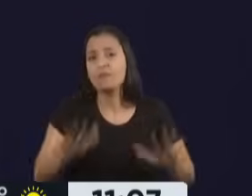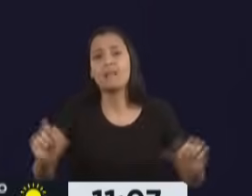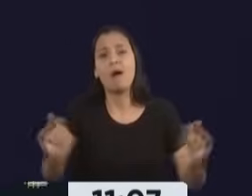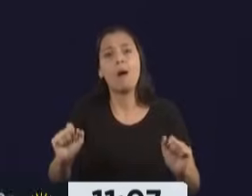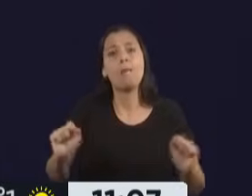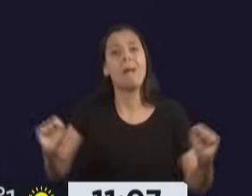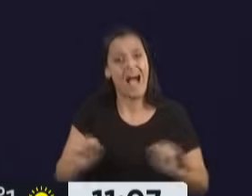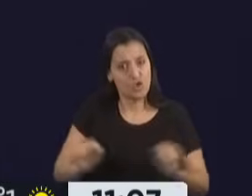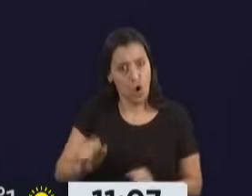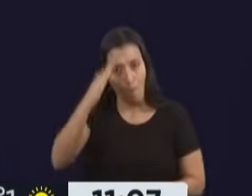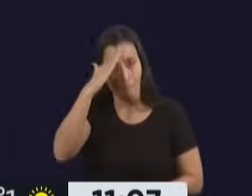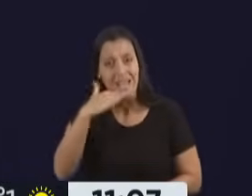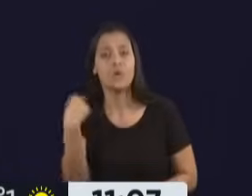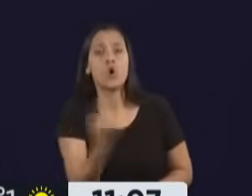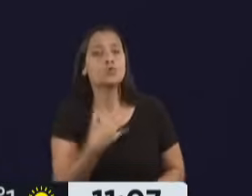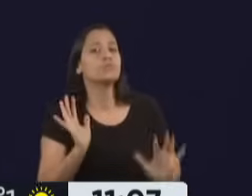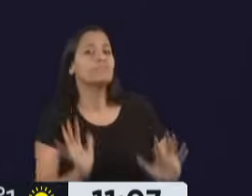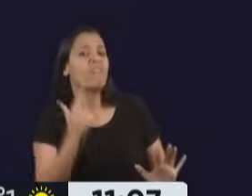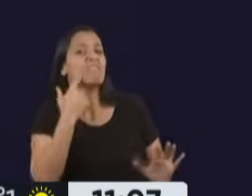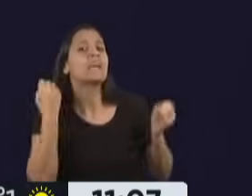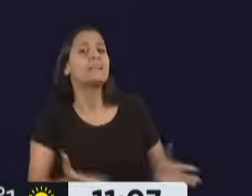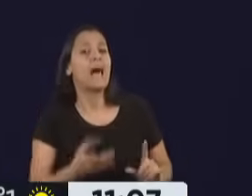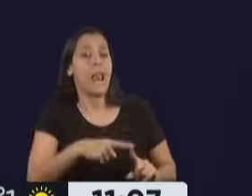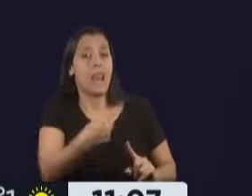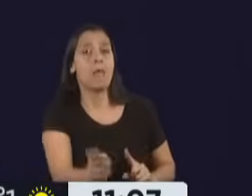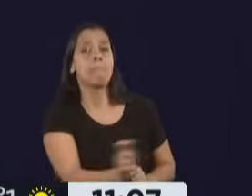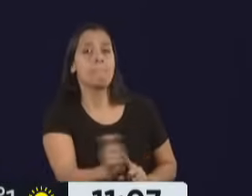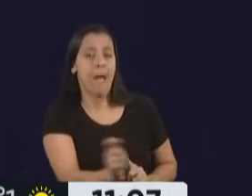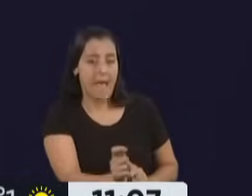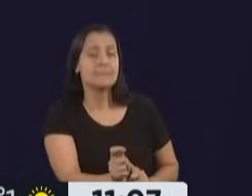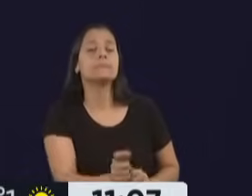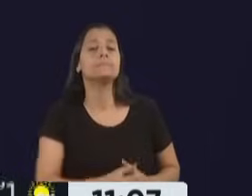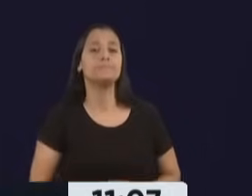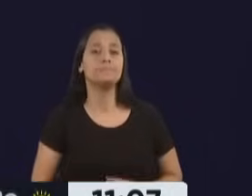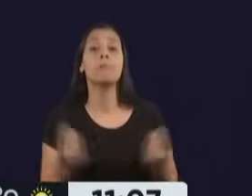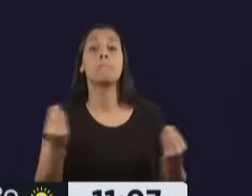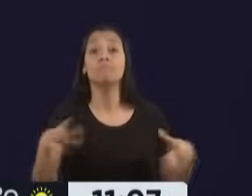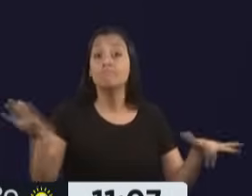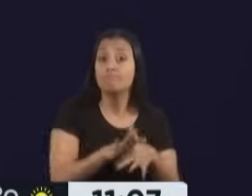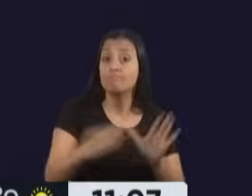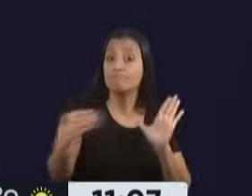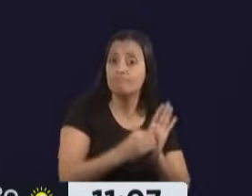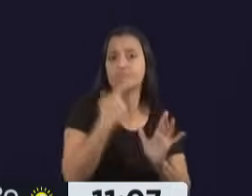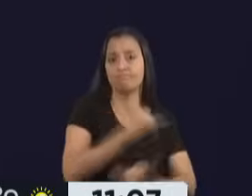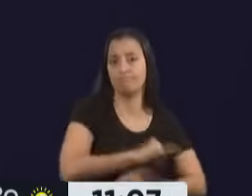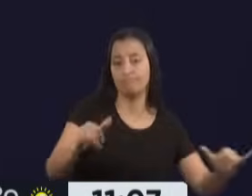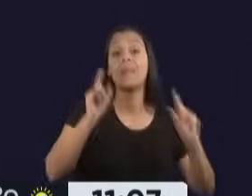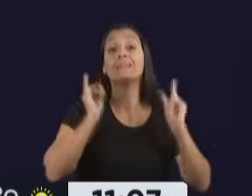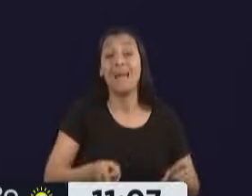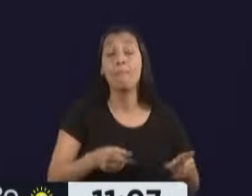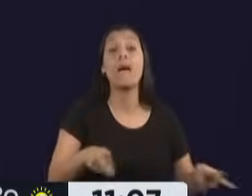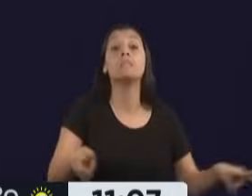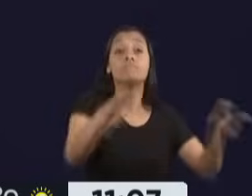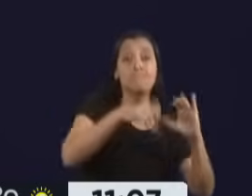Estamos esperando, por supuesto, los números más precisos para transmitírselos. Superávit